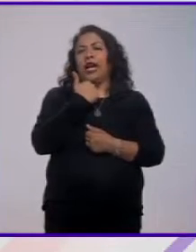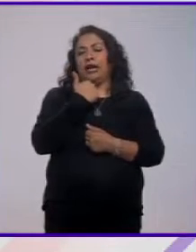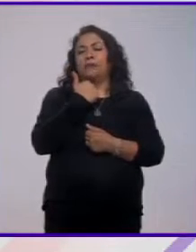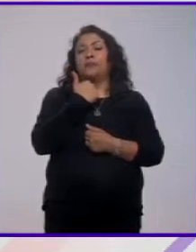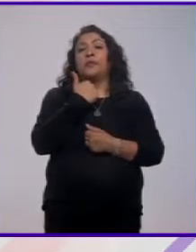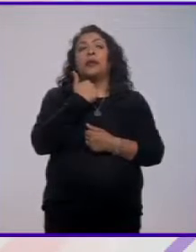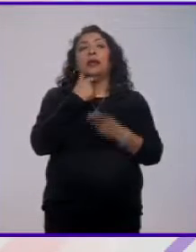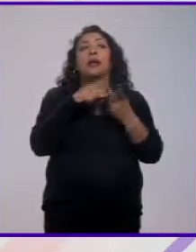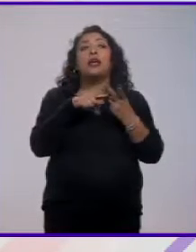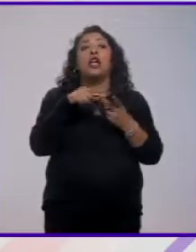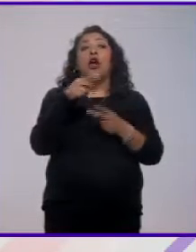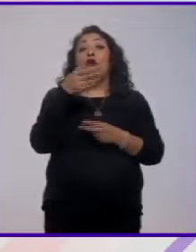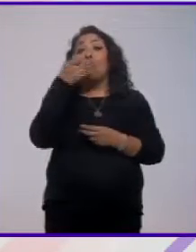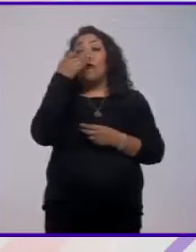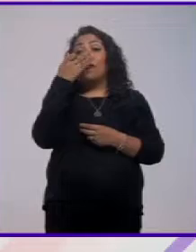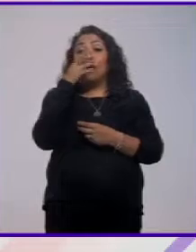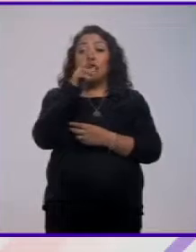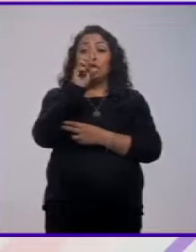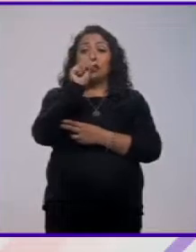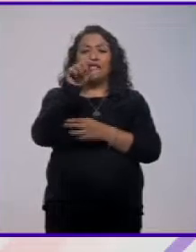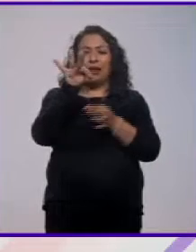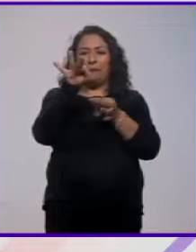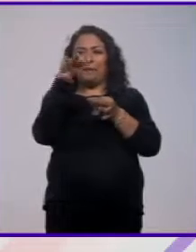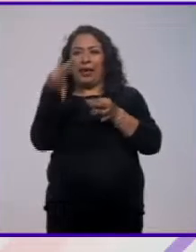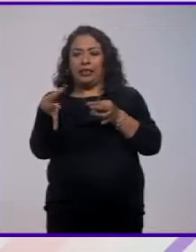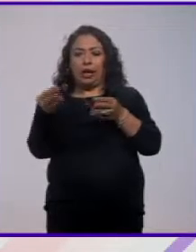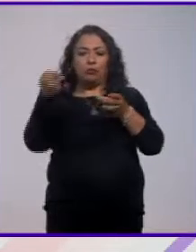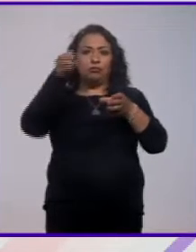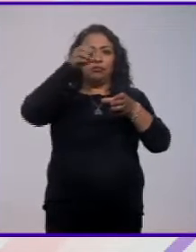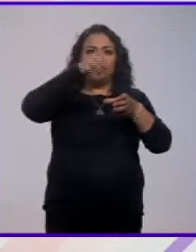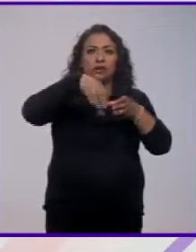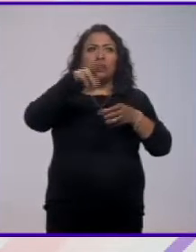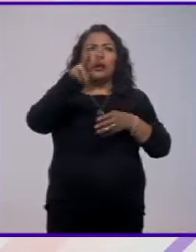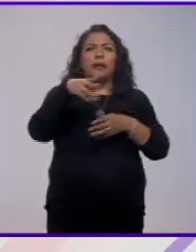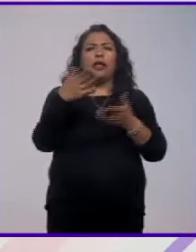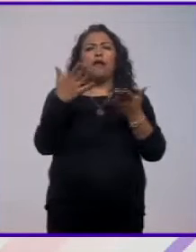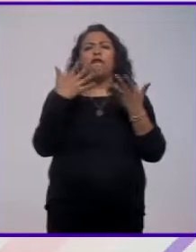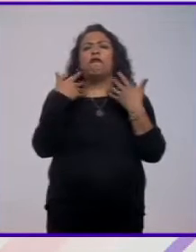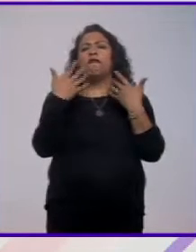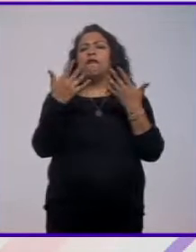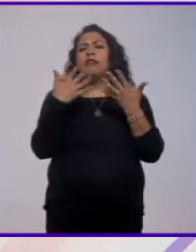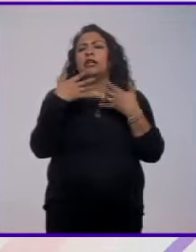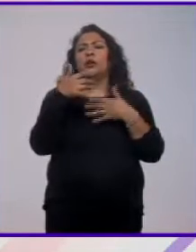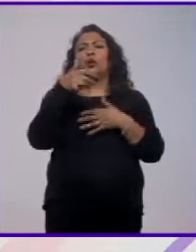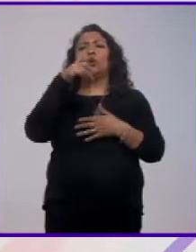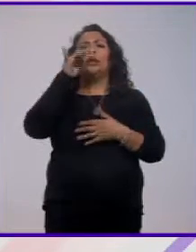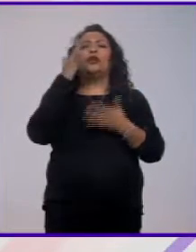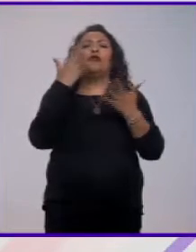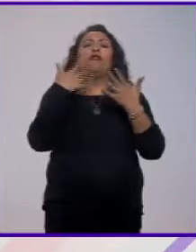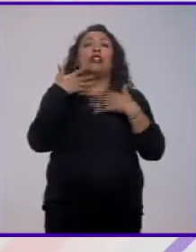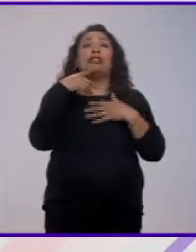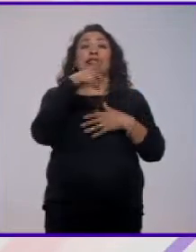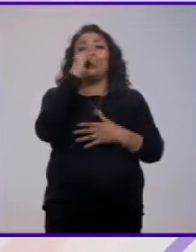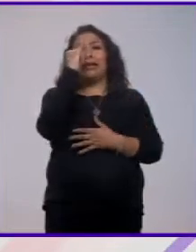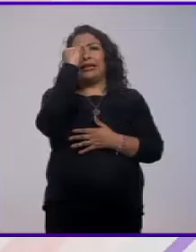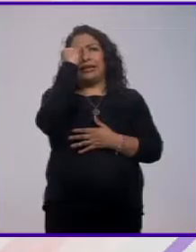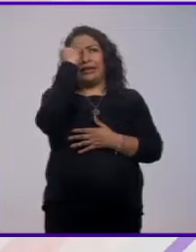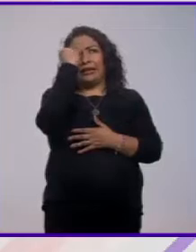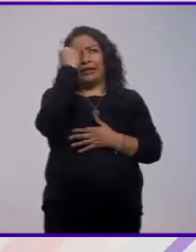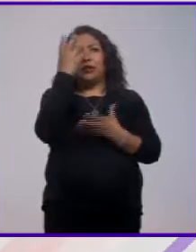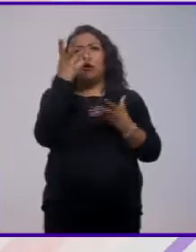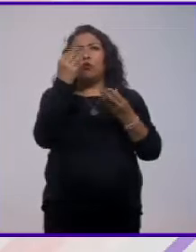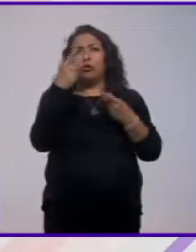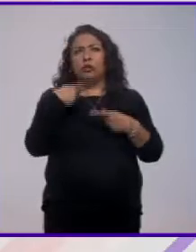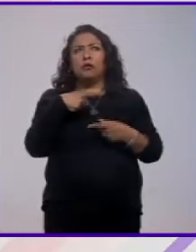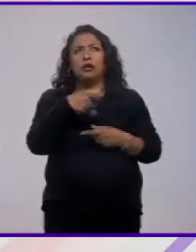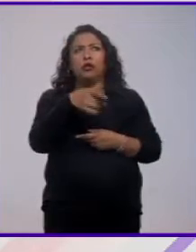de azúcar y pétalo de rosa. Es una bebida muy refrescante y en la India casi mayoría de gente